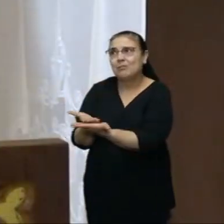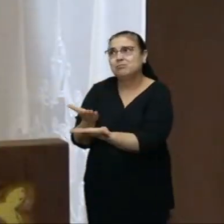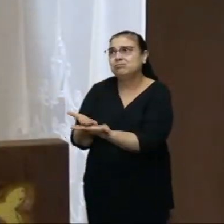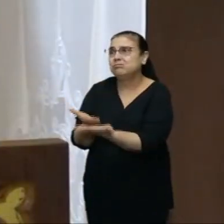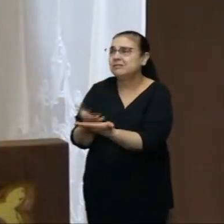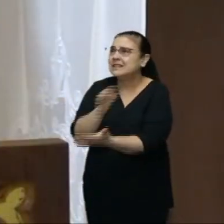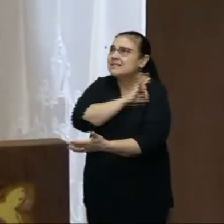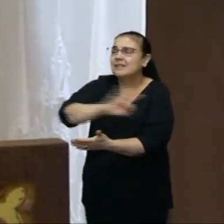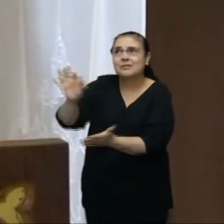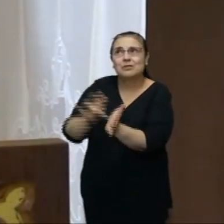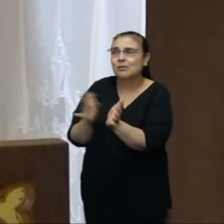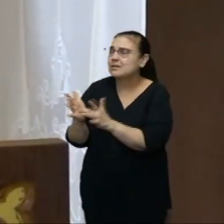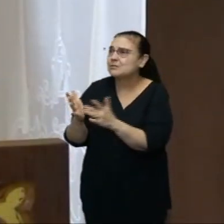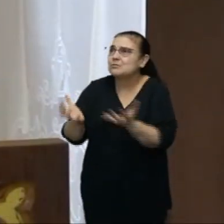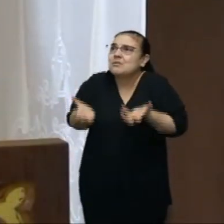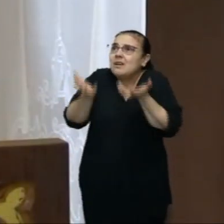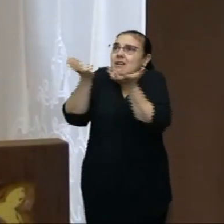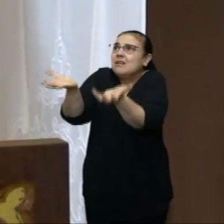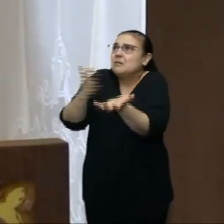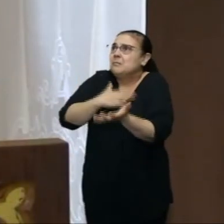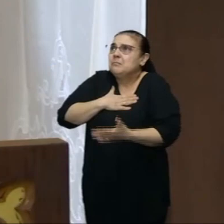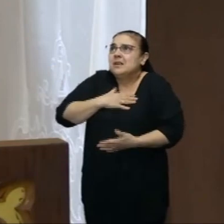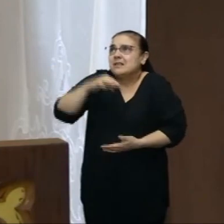Jesús, recibe mi espíritu».